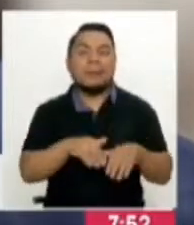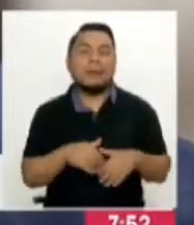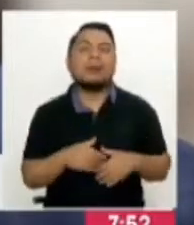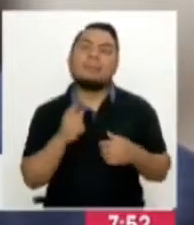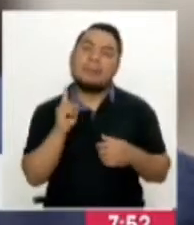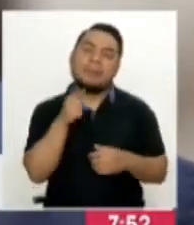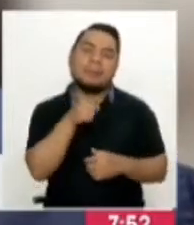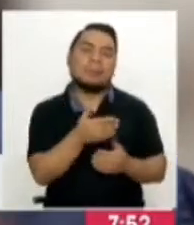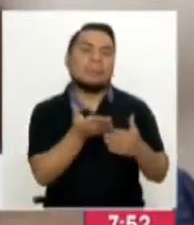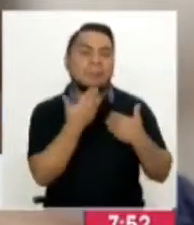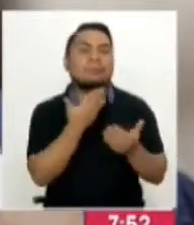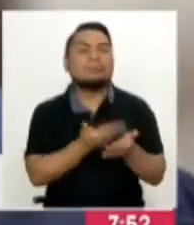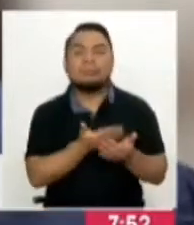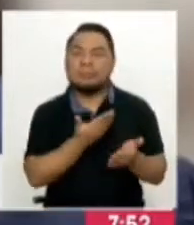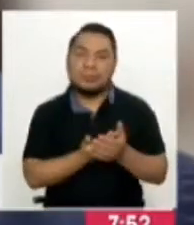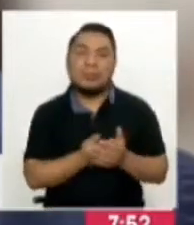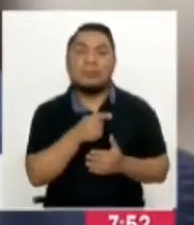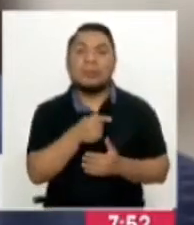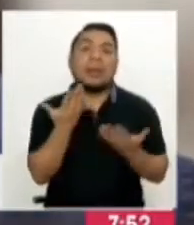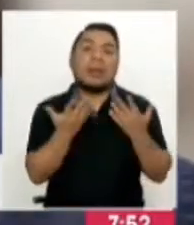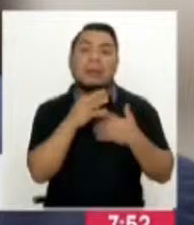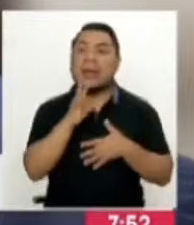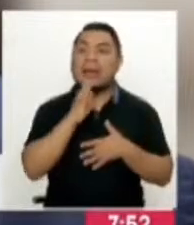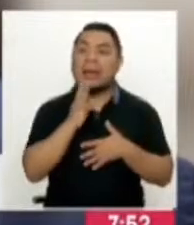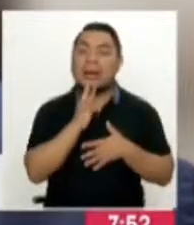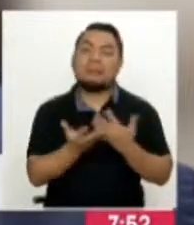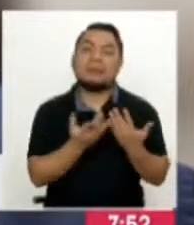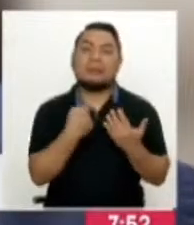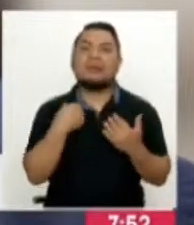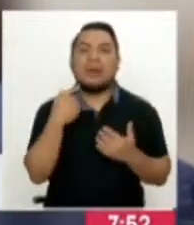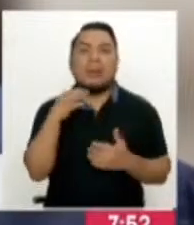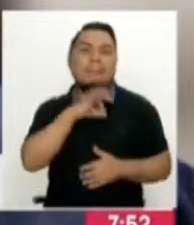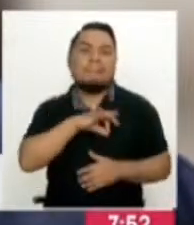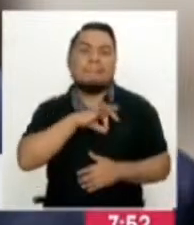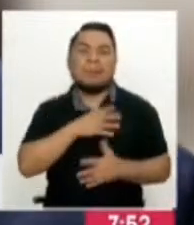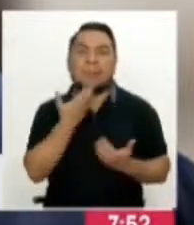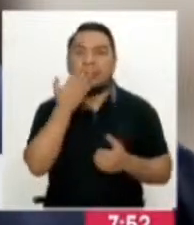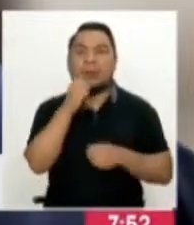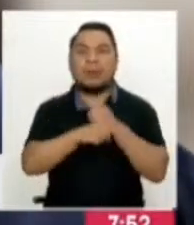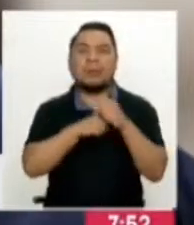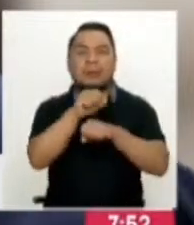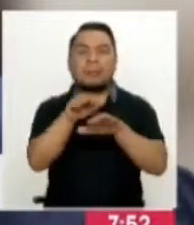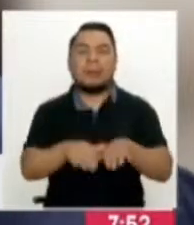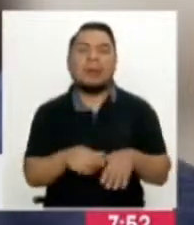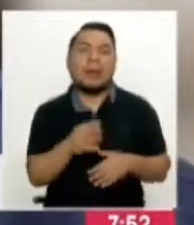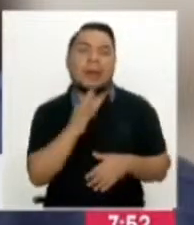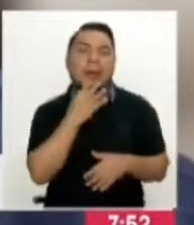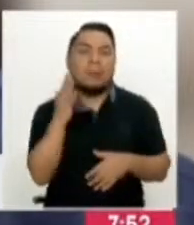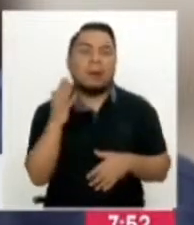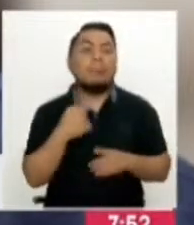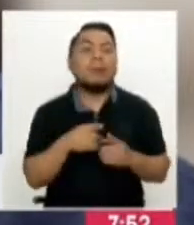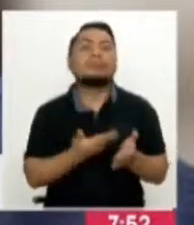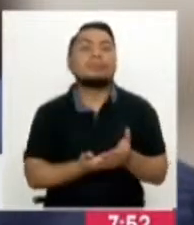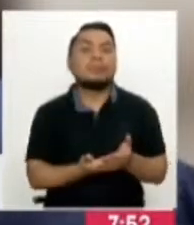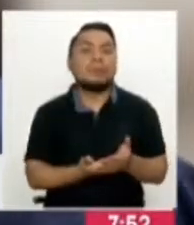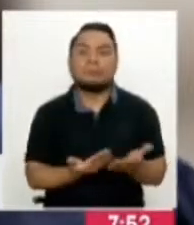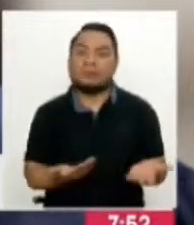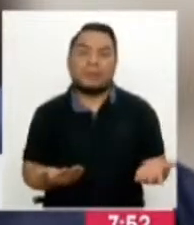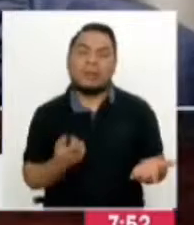que corroborar su dicho con otros elementos, con otras evidencias, periféricas de